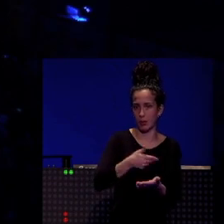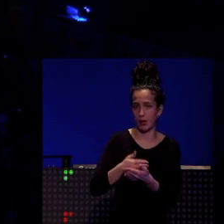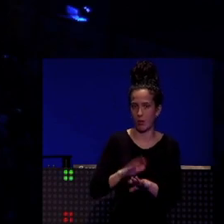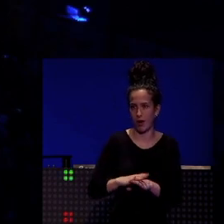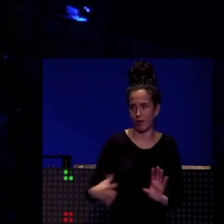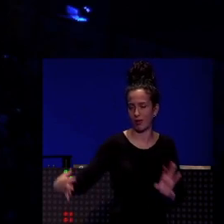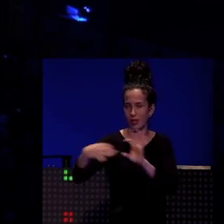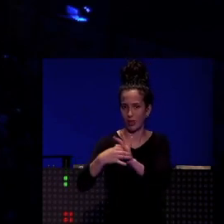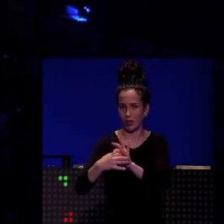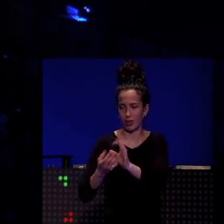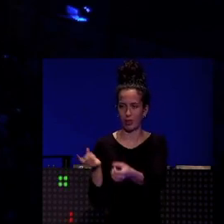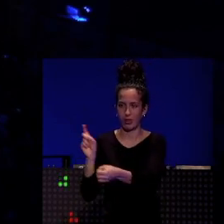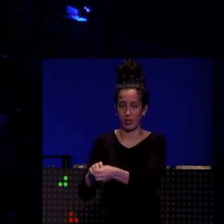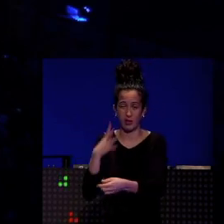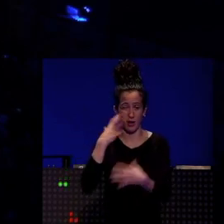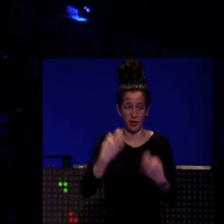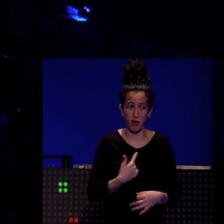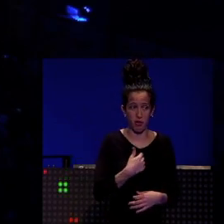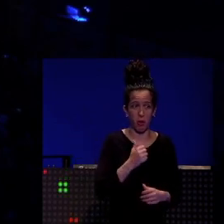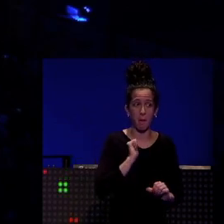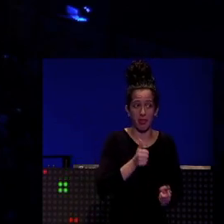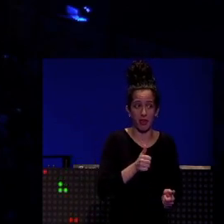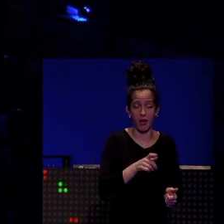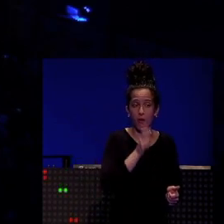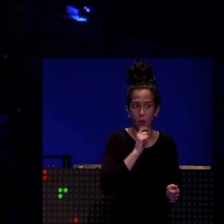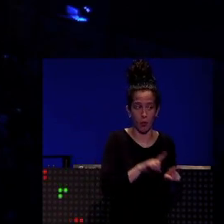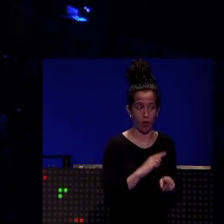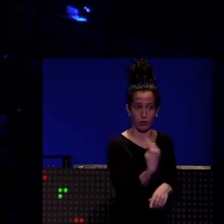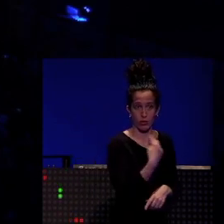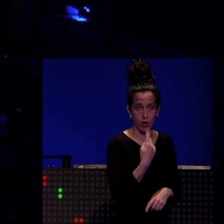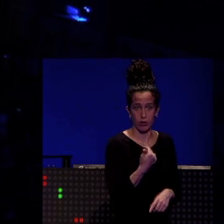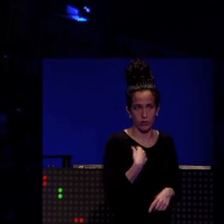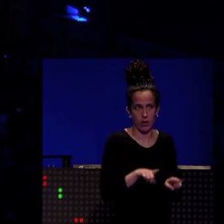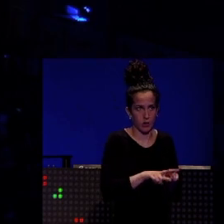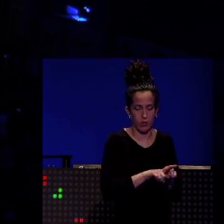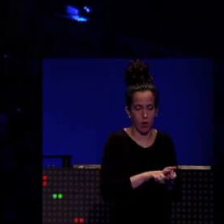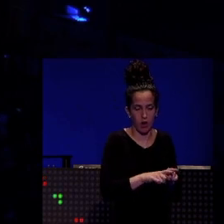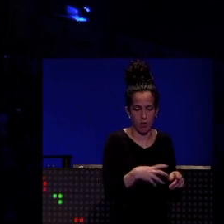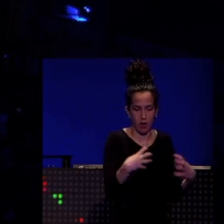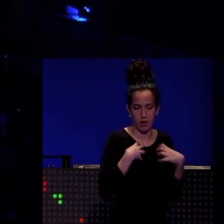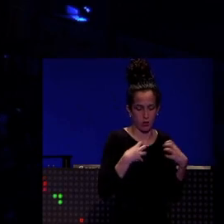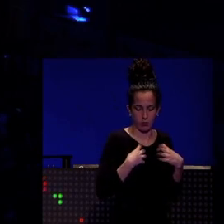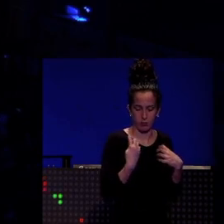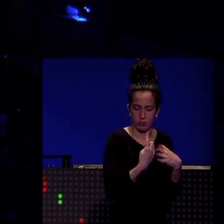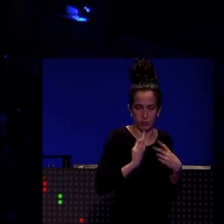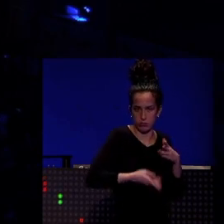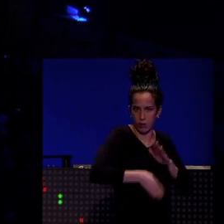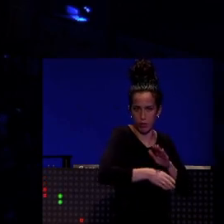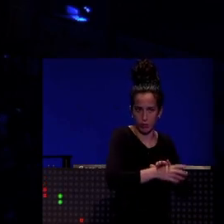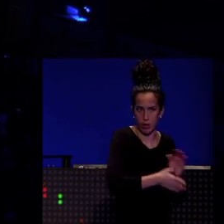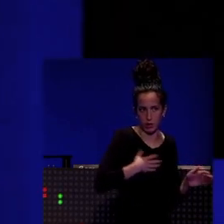empecé en esto solo y quiero seguir en esto solo o por lo menos no sólo sin rodeado de las personas en las que confío en las que